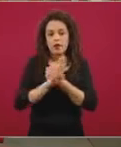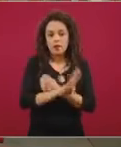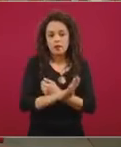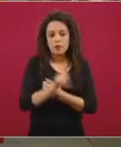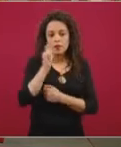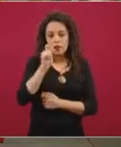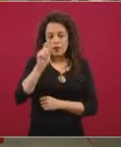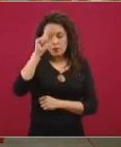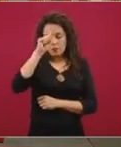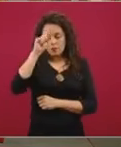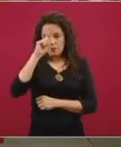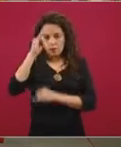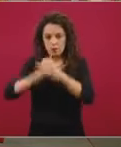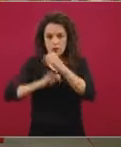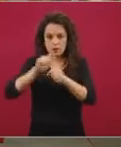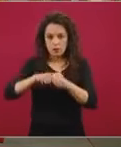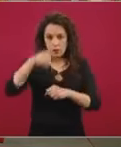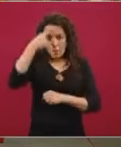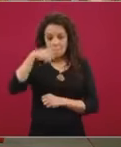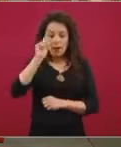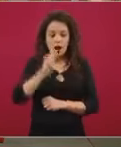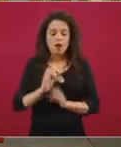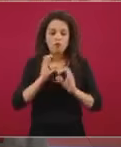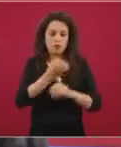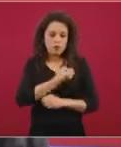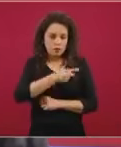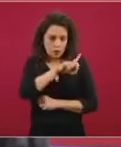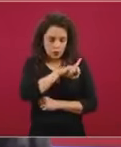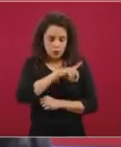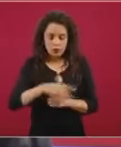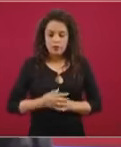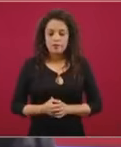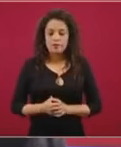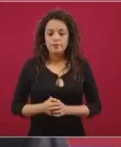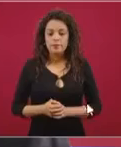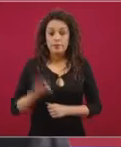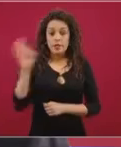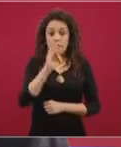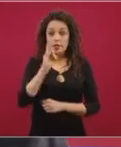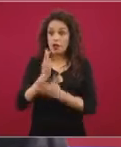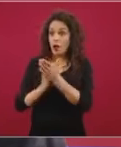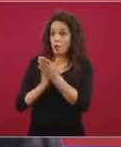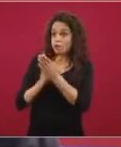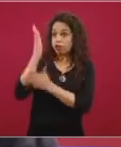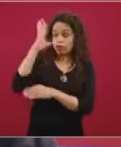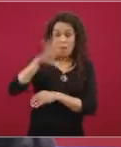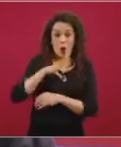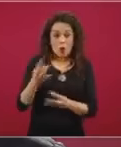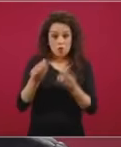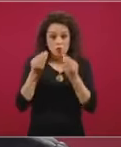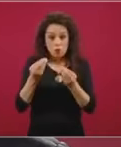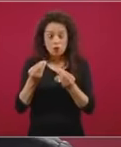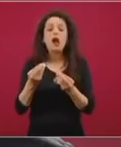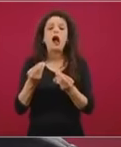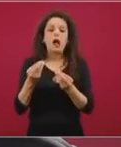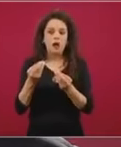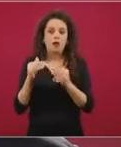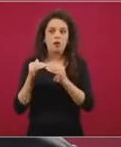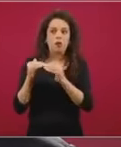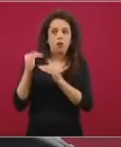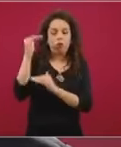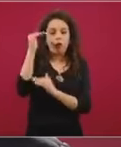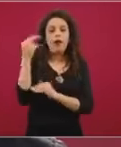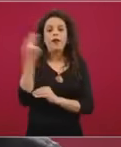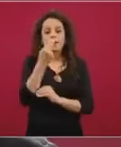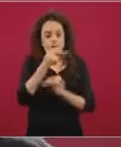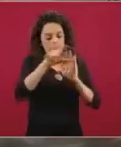resulta aceptable para la salud, y si lo exceden, tener la etiqueta. Entonces, algunas compañías